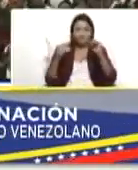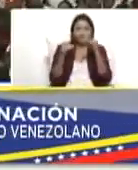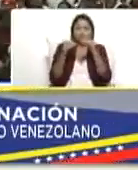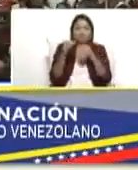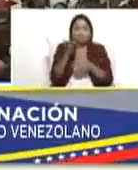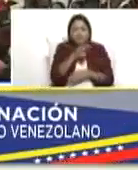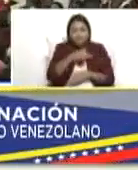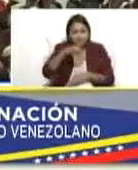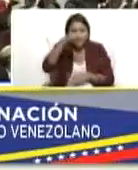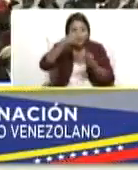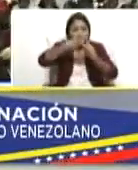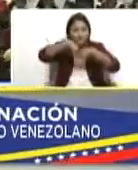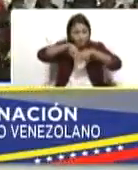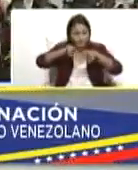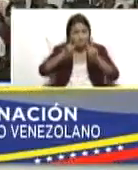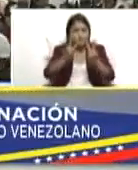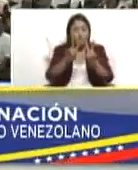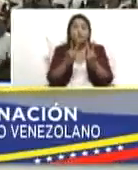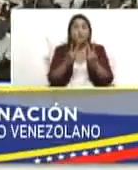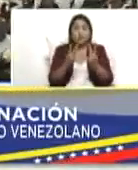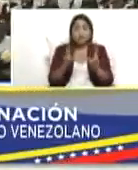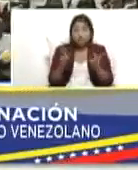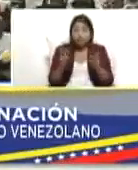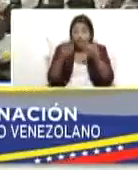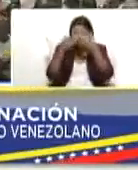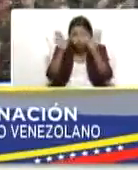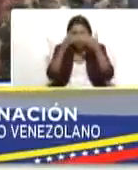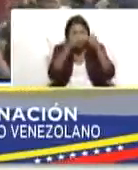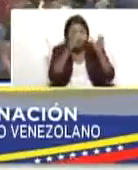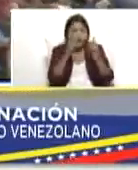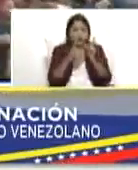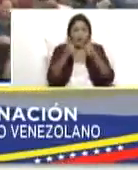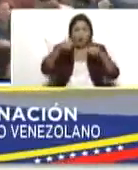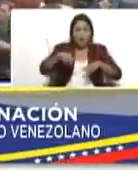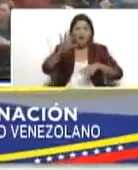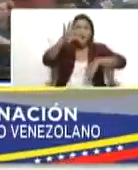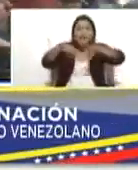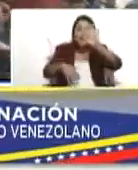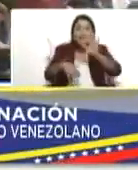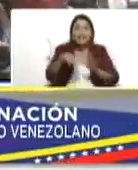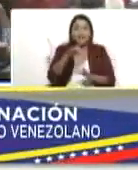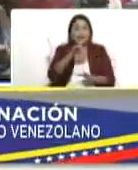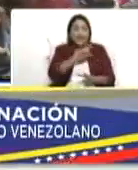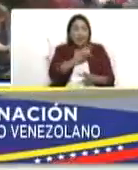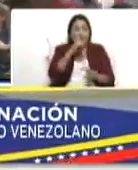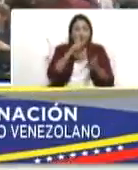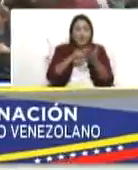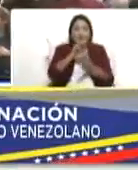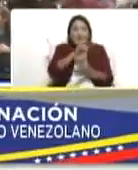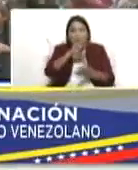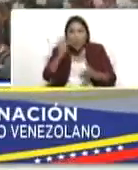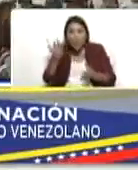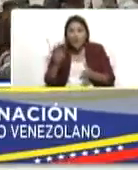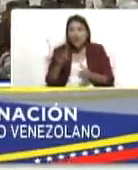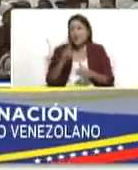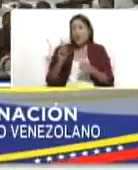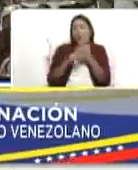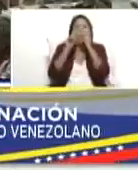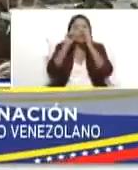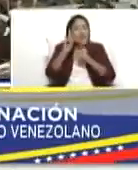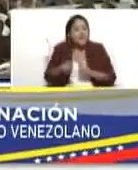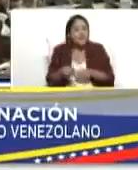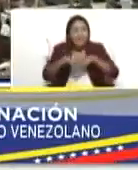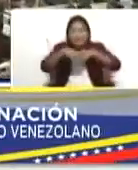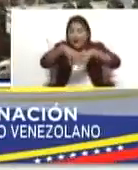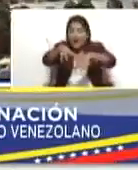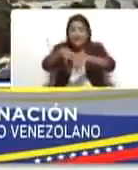espiritualidad y no podría ser hoy 15 de enero del año ao 2024 no no podía ser de otra manera